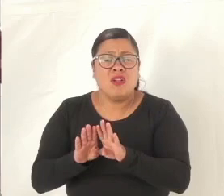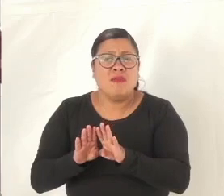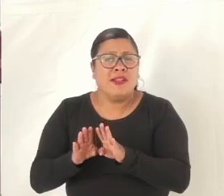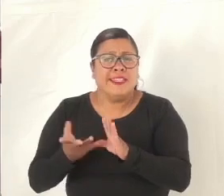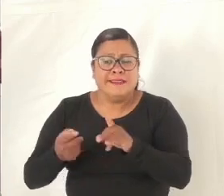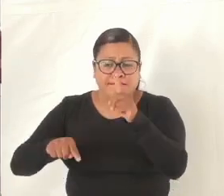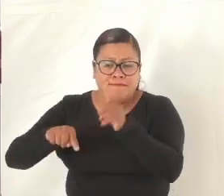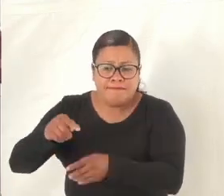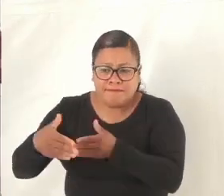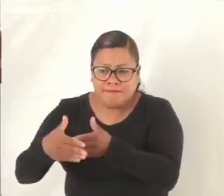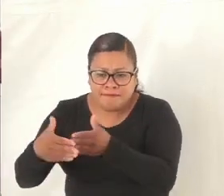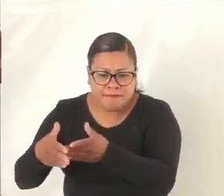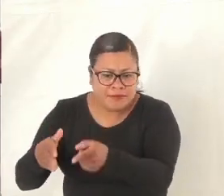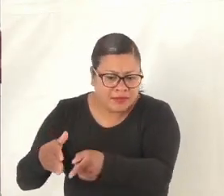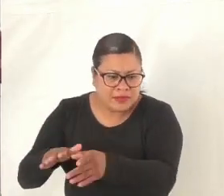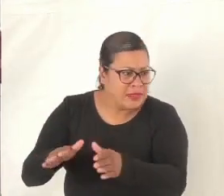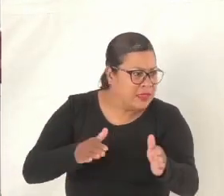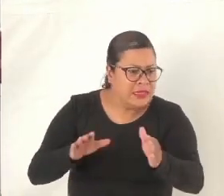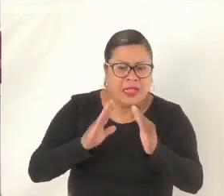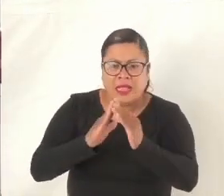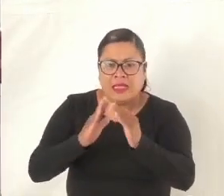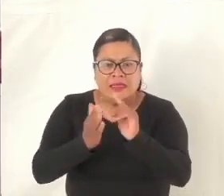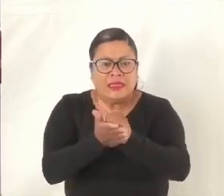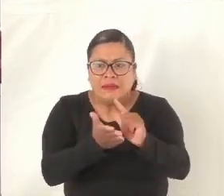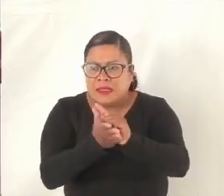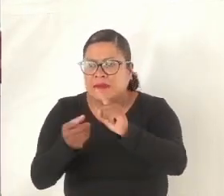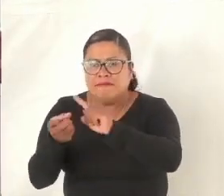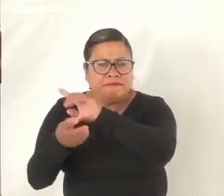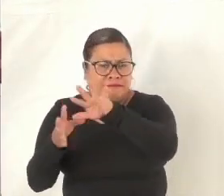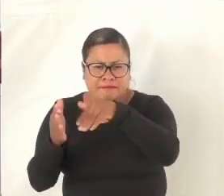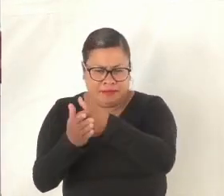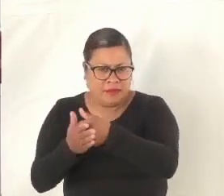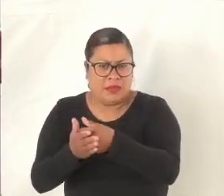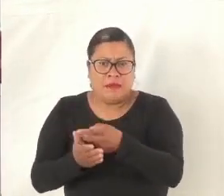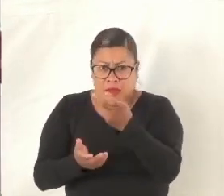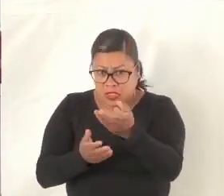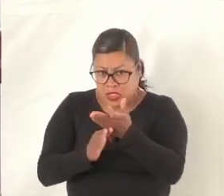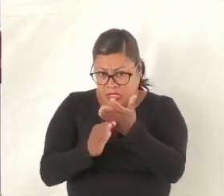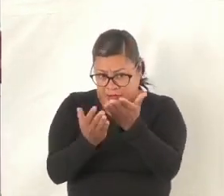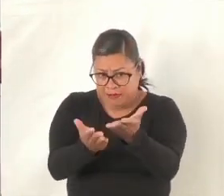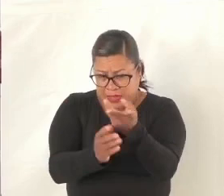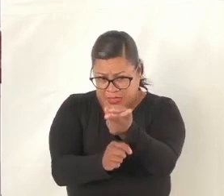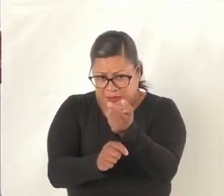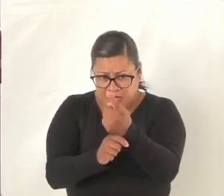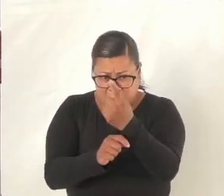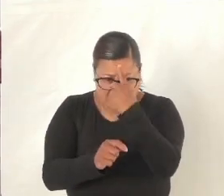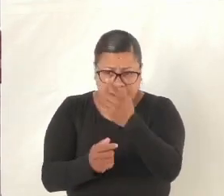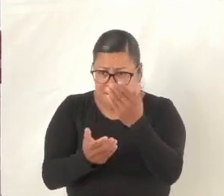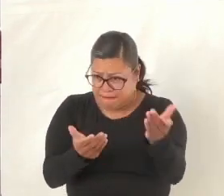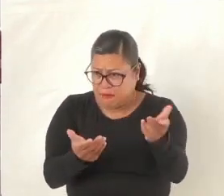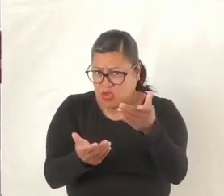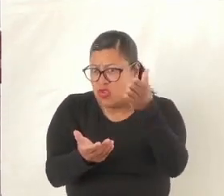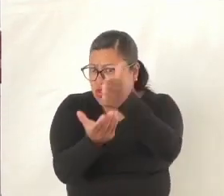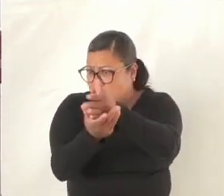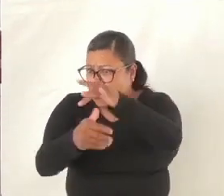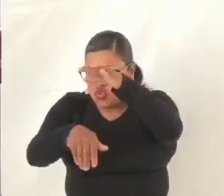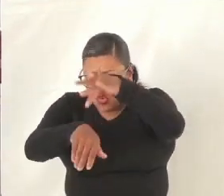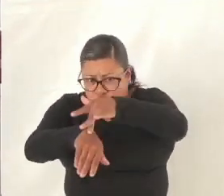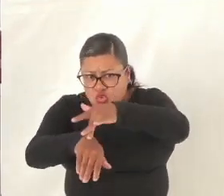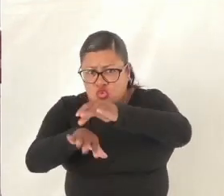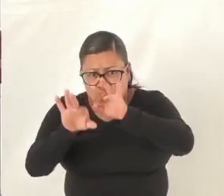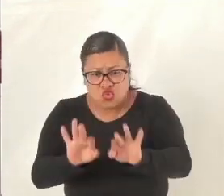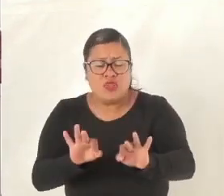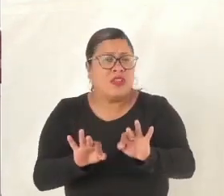de las labores en casa por eso le invito en verdad a que visite y se conozca